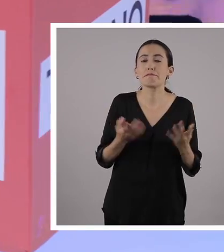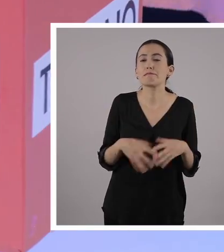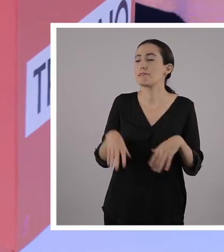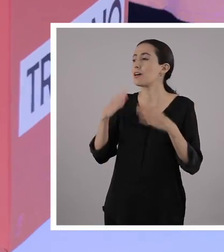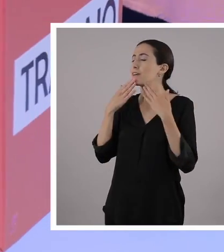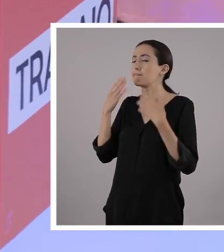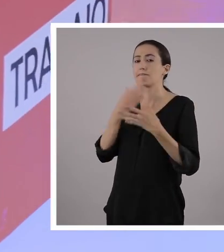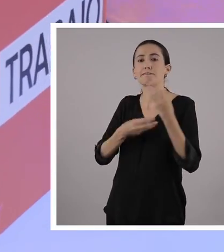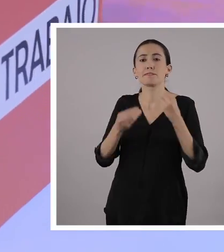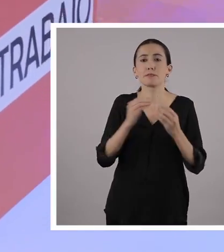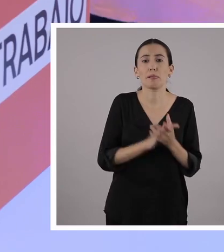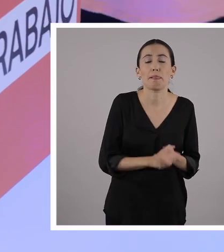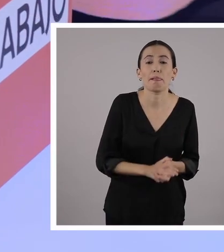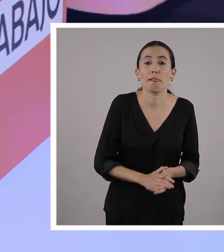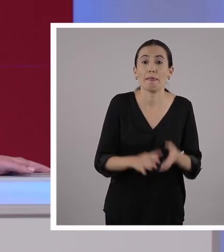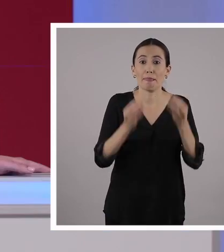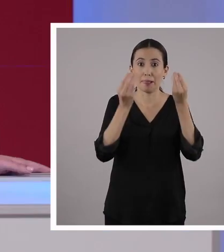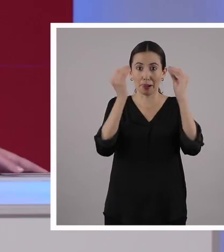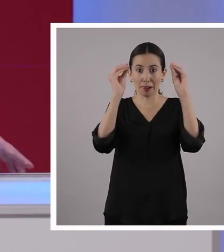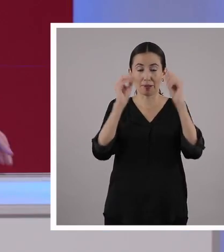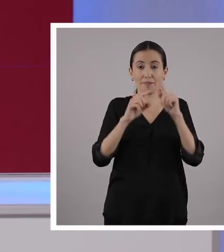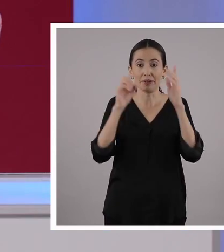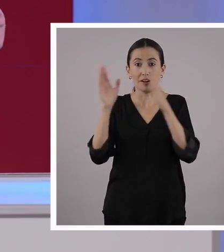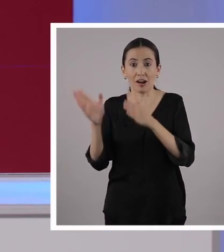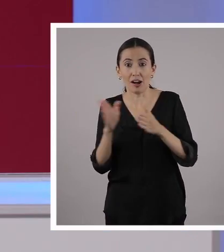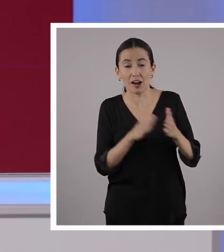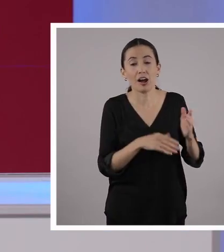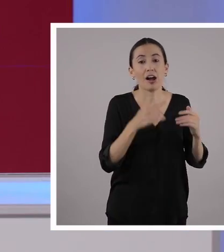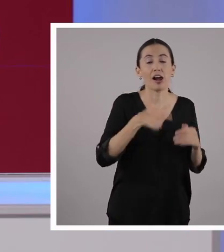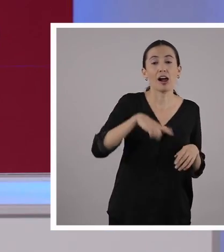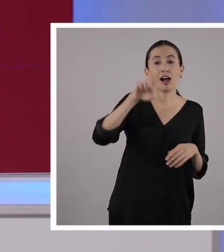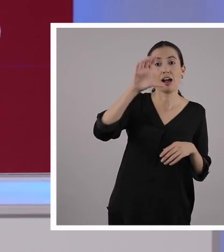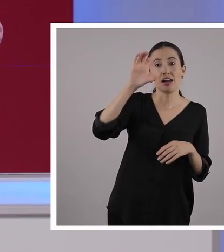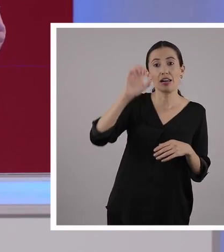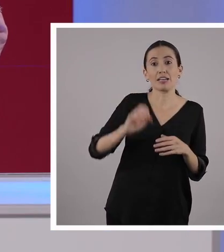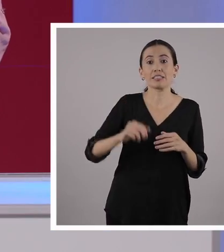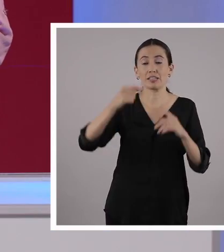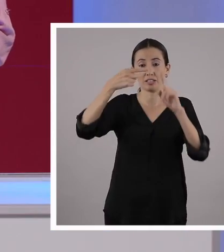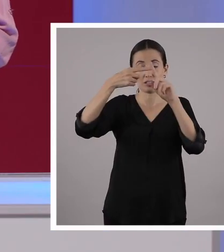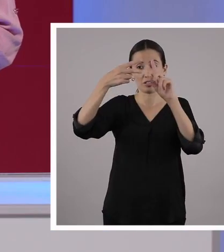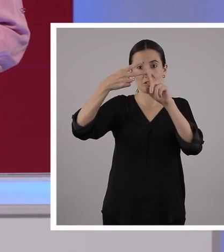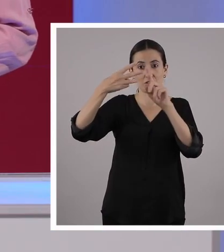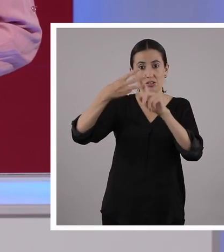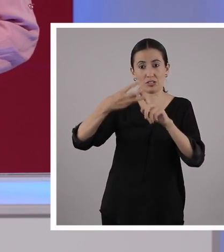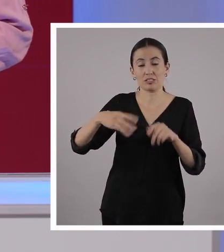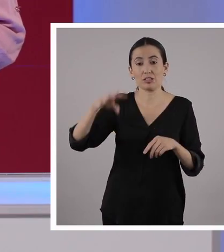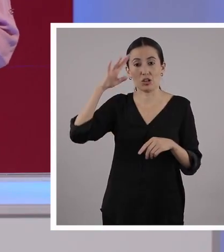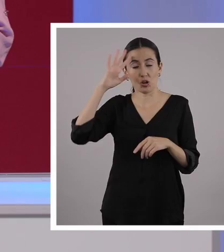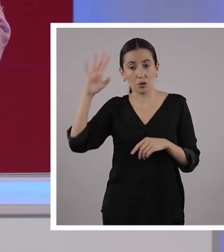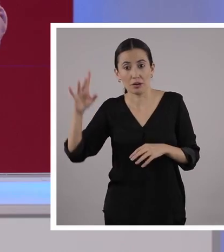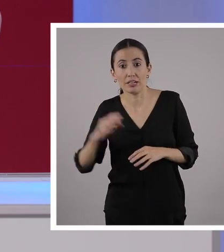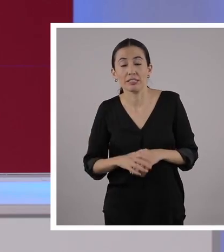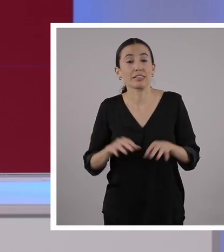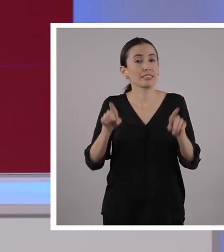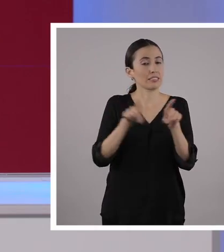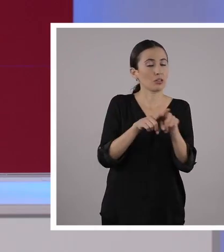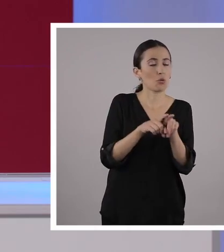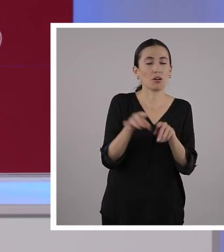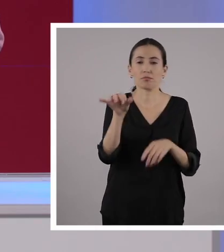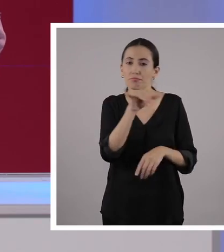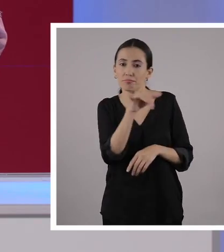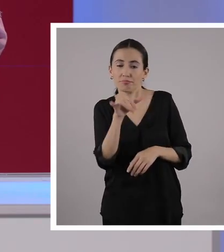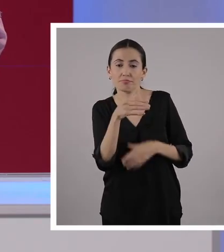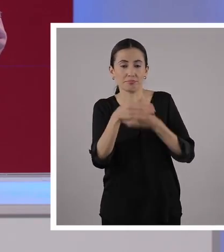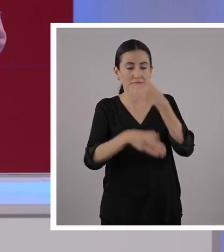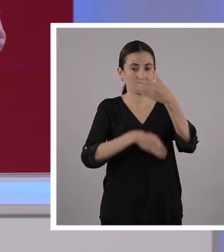¿Cómo comenzamos con nuestra historia? Nelly, chicos y chicas, ¿se acuerdan que yo les decía que las leyendas se caracterizan por tener elementos reales o imaginarios? Así que